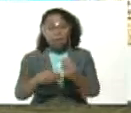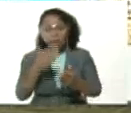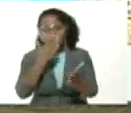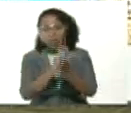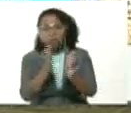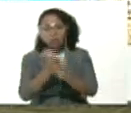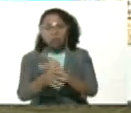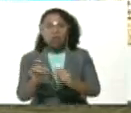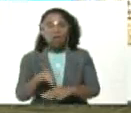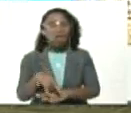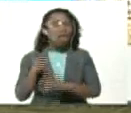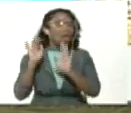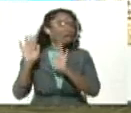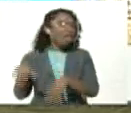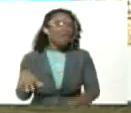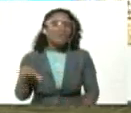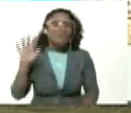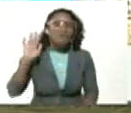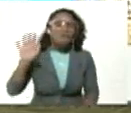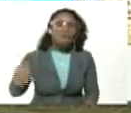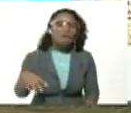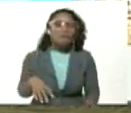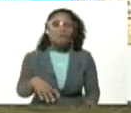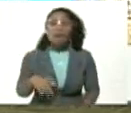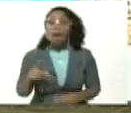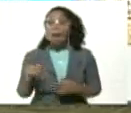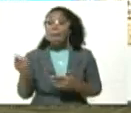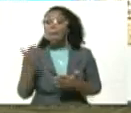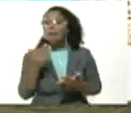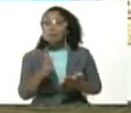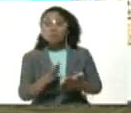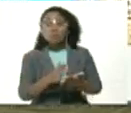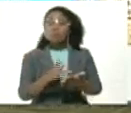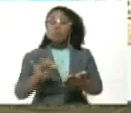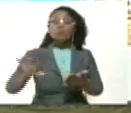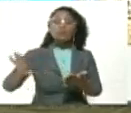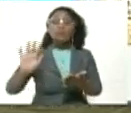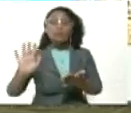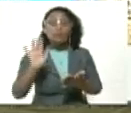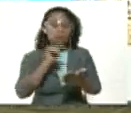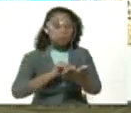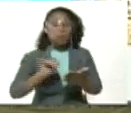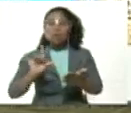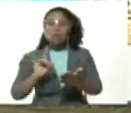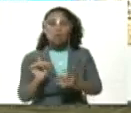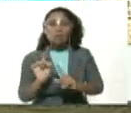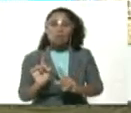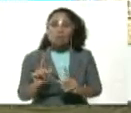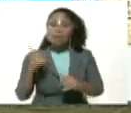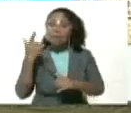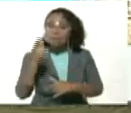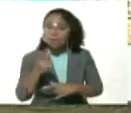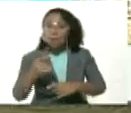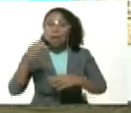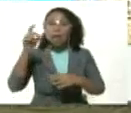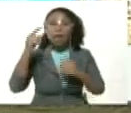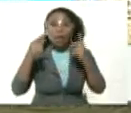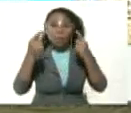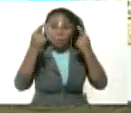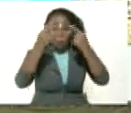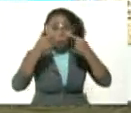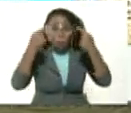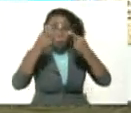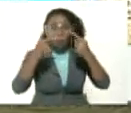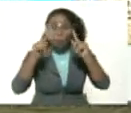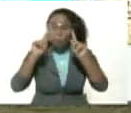la dejadez, la burocracia, y hay que poner el ojo y el oído atento a